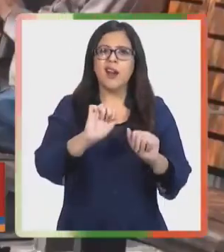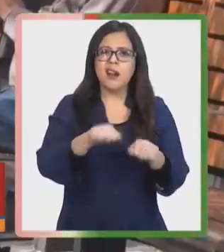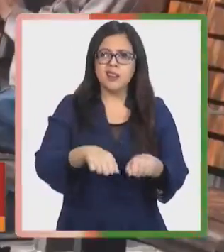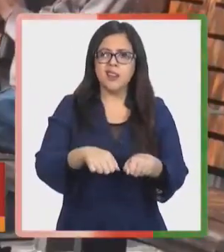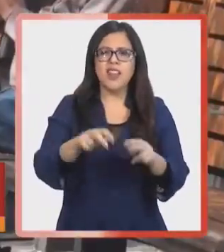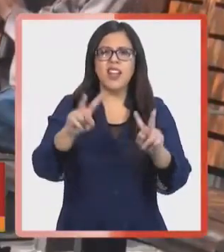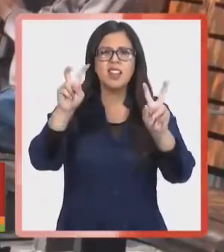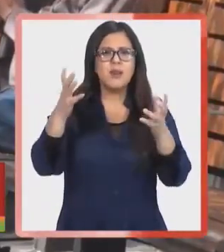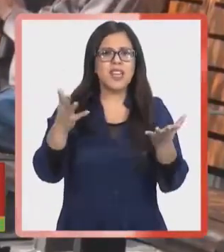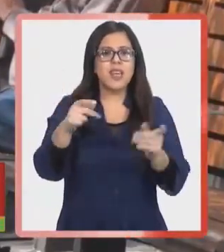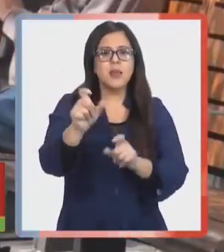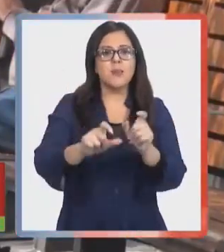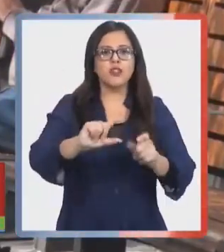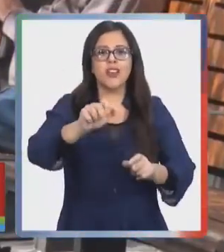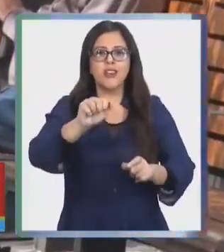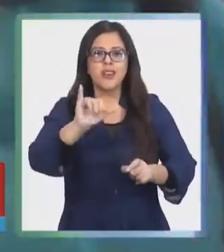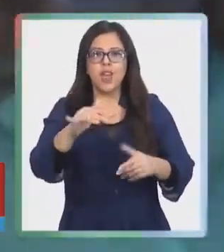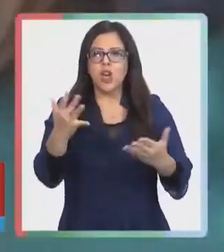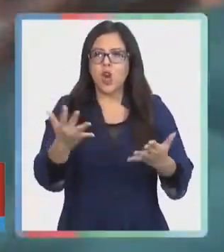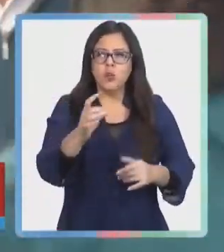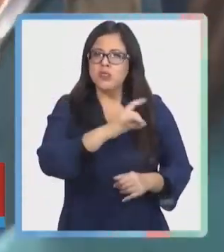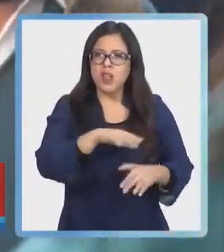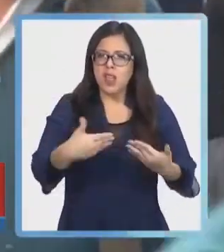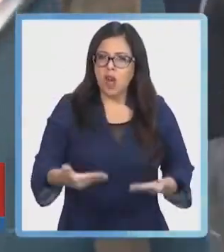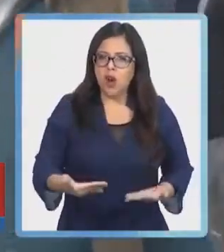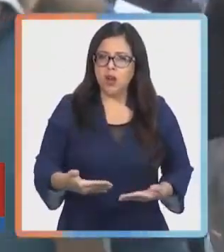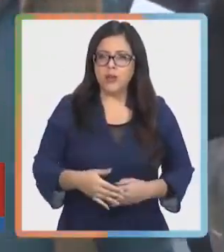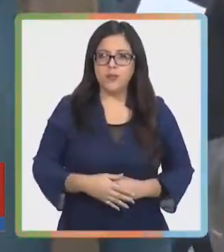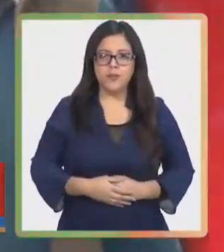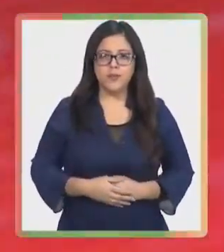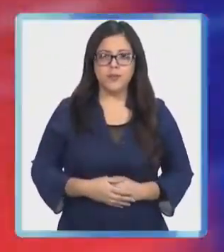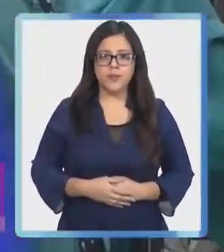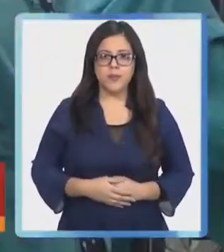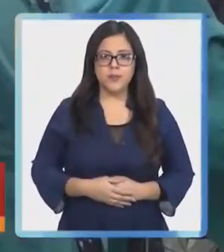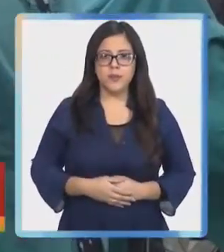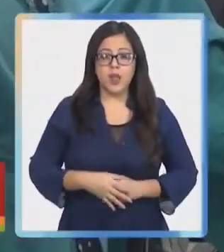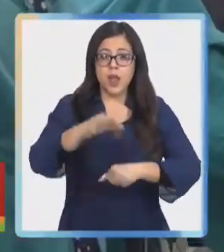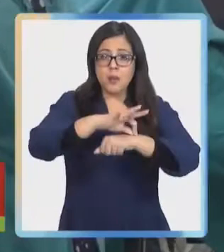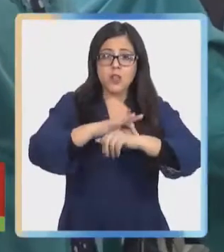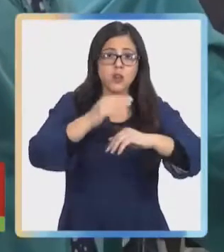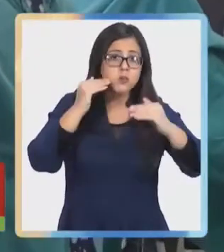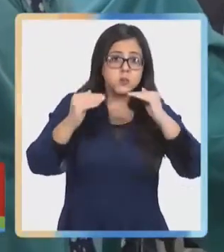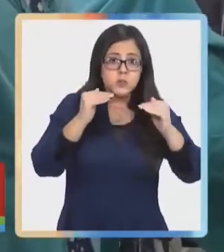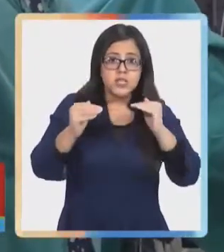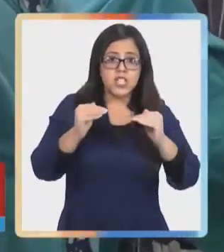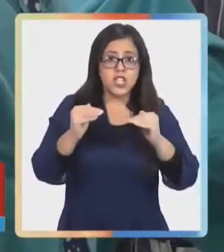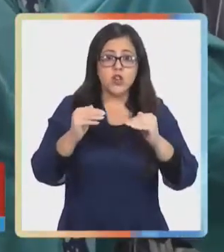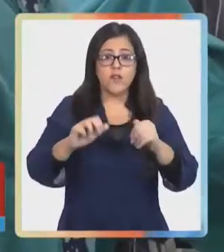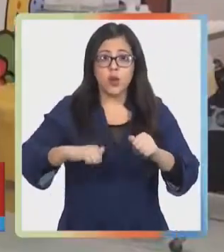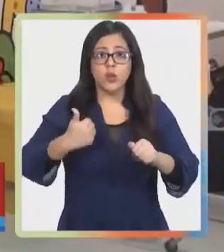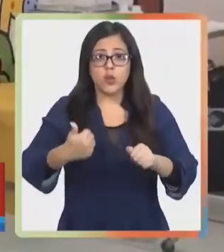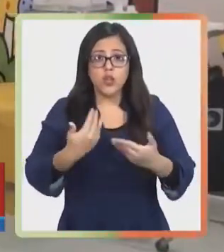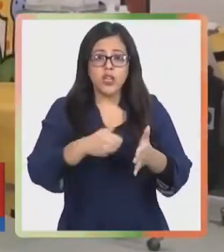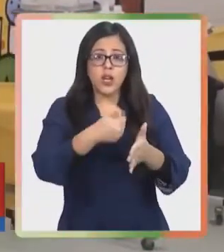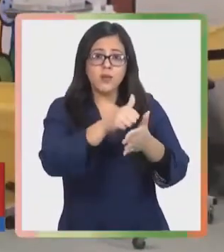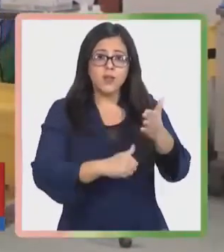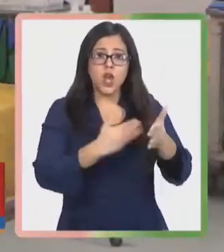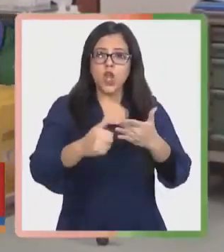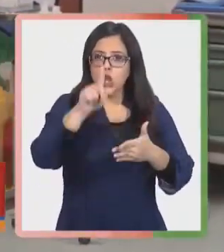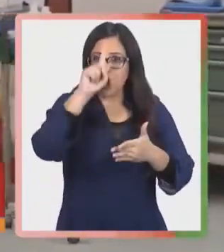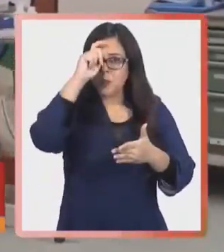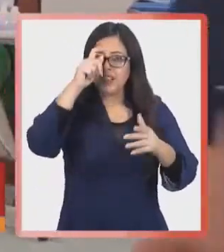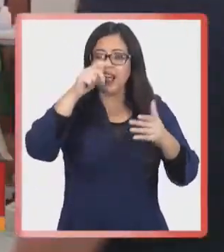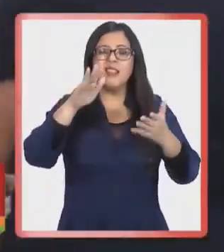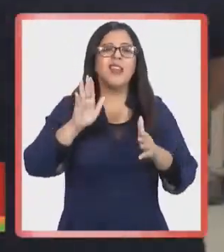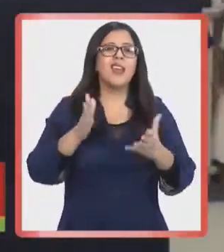mujeres aceptaba la homosexualidad. ¿Cómo es el Chile de hoy? Pediatras voluntarios realizaron un operativo